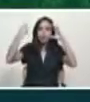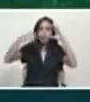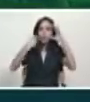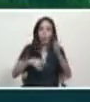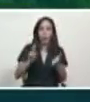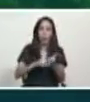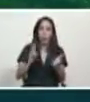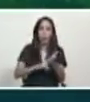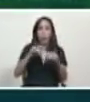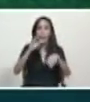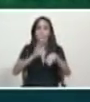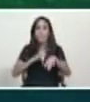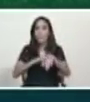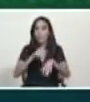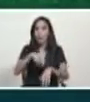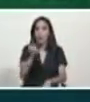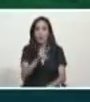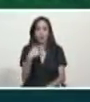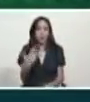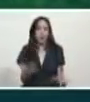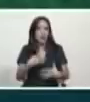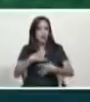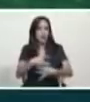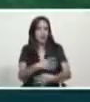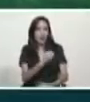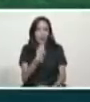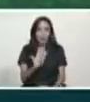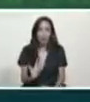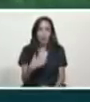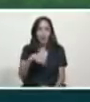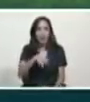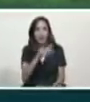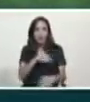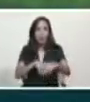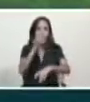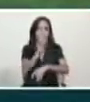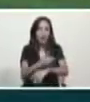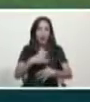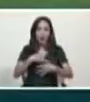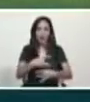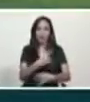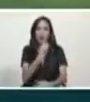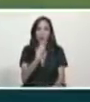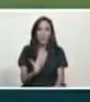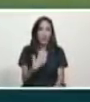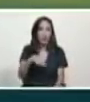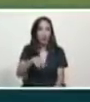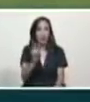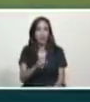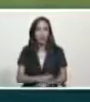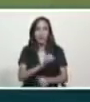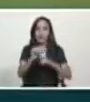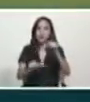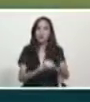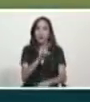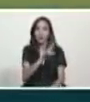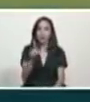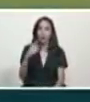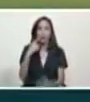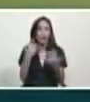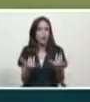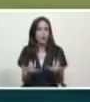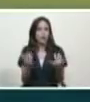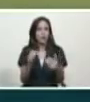porque Venezuela despierta un interés y una pasión única en este momento histórico del siglo XXI. Así que es el